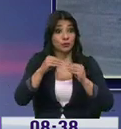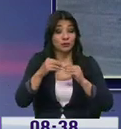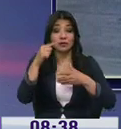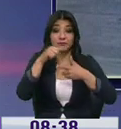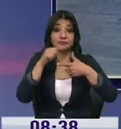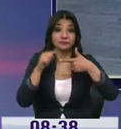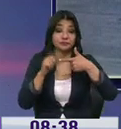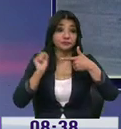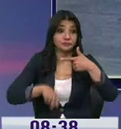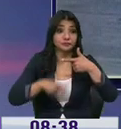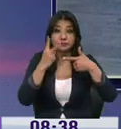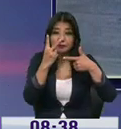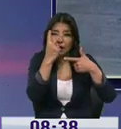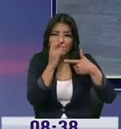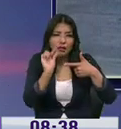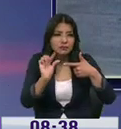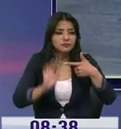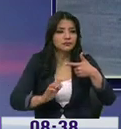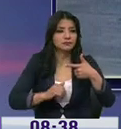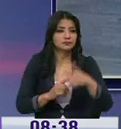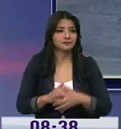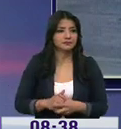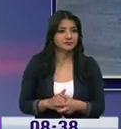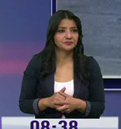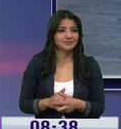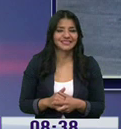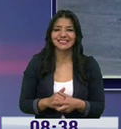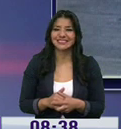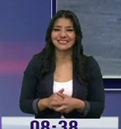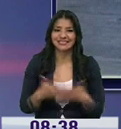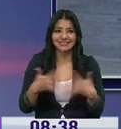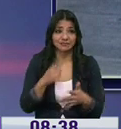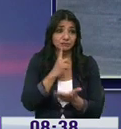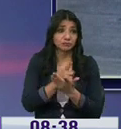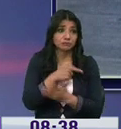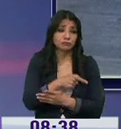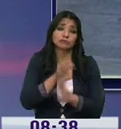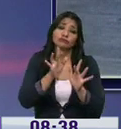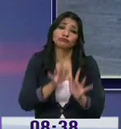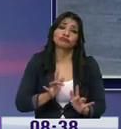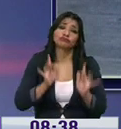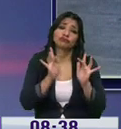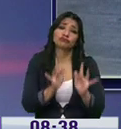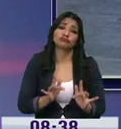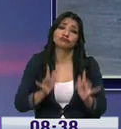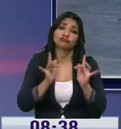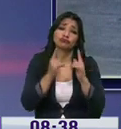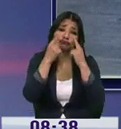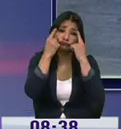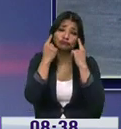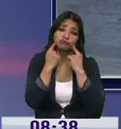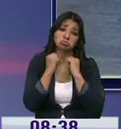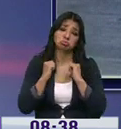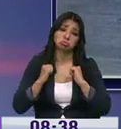098-1141-102. Me falla la vista. ¿Cuándo? Qué barbaridad. Claro, mira. Pobrecito, ahí está con una cara, mira.